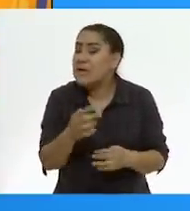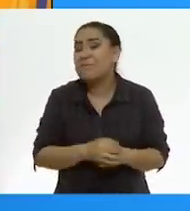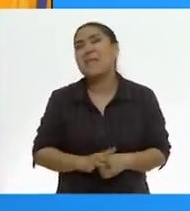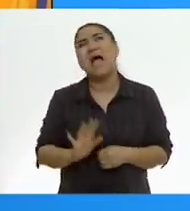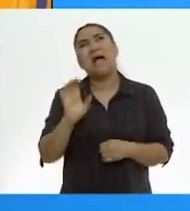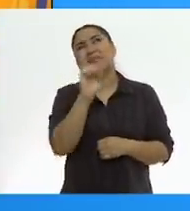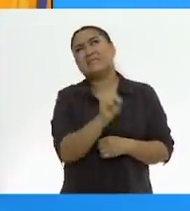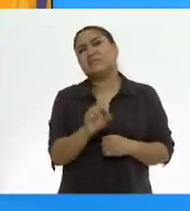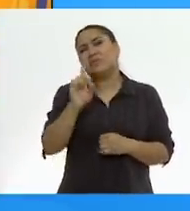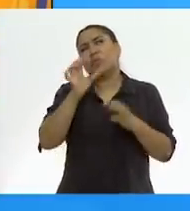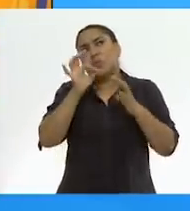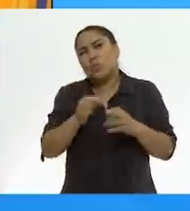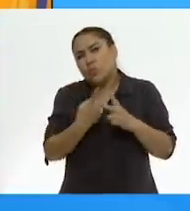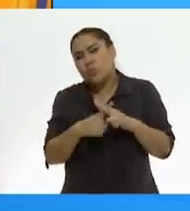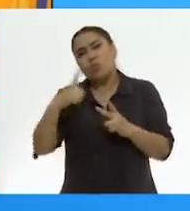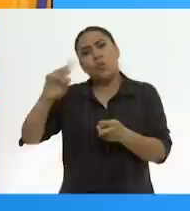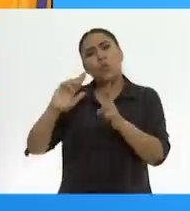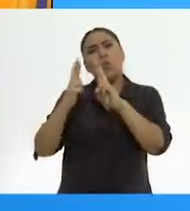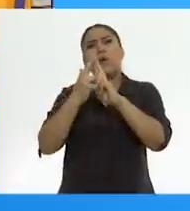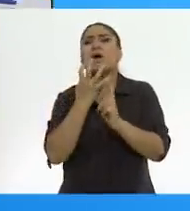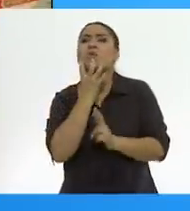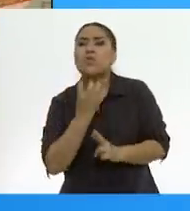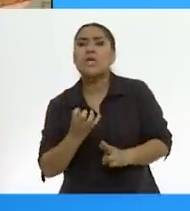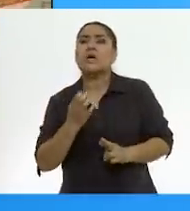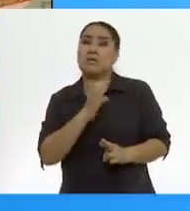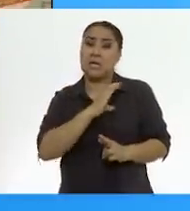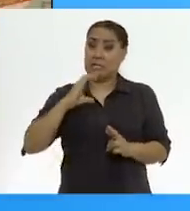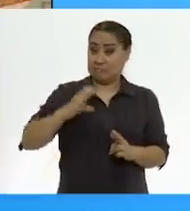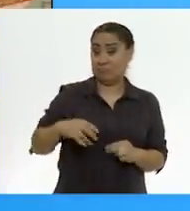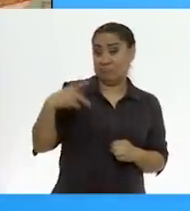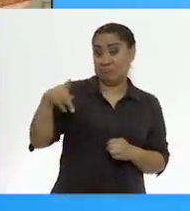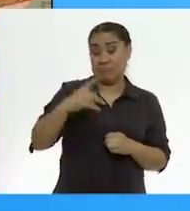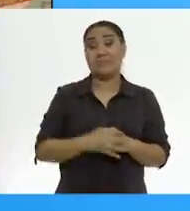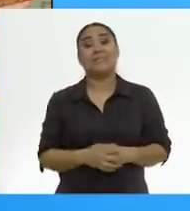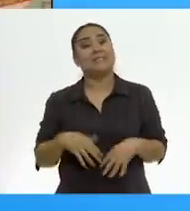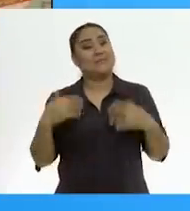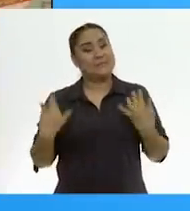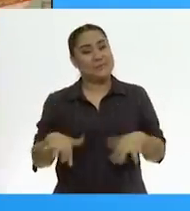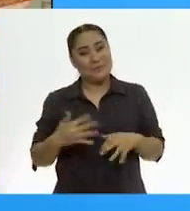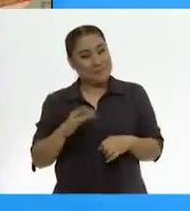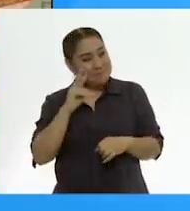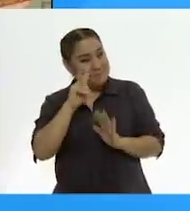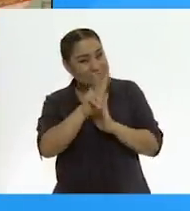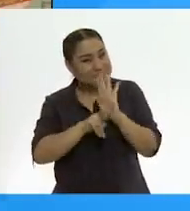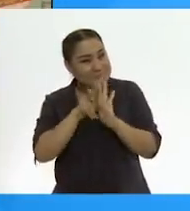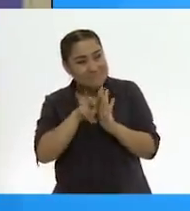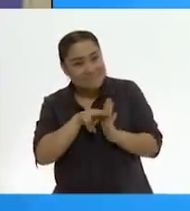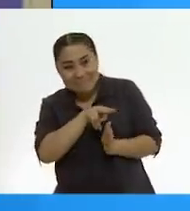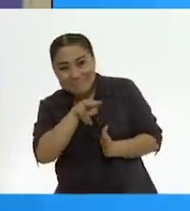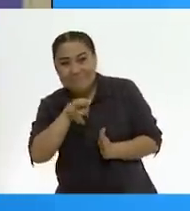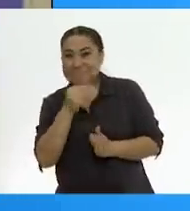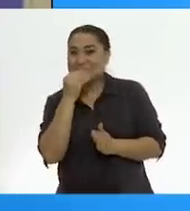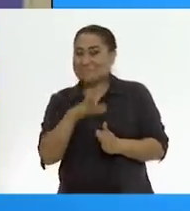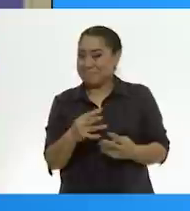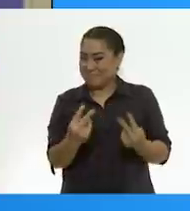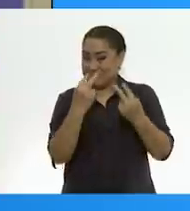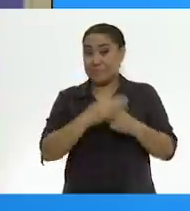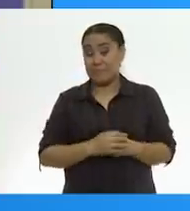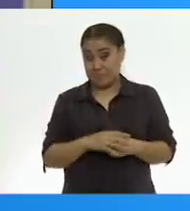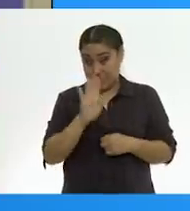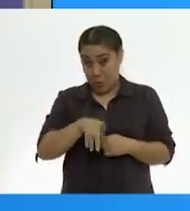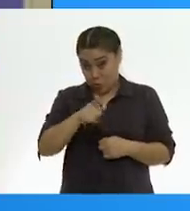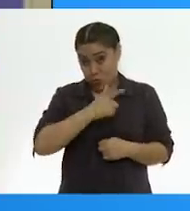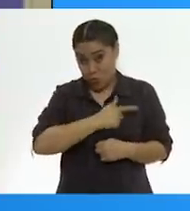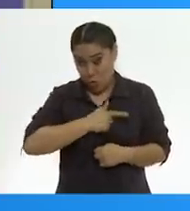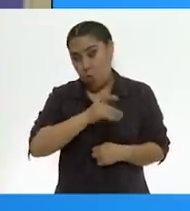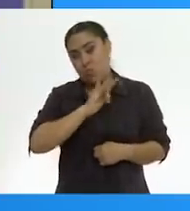esos tienen su origen en la religión judía y cristiana. ¡Wow! ¡Qué bien nos vemos en este video! ¡Ay, sí! ¿Te gustó? Entonces